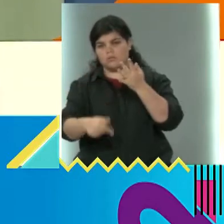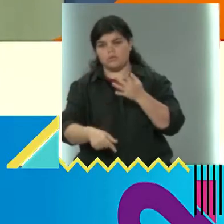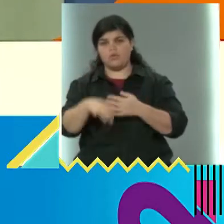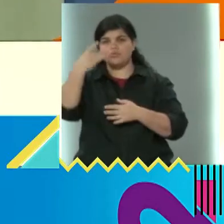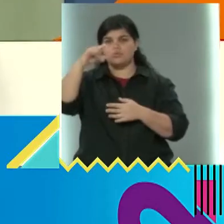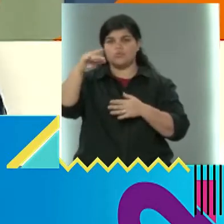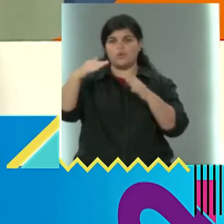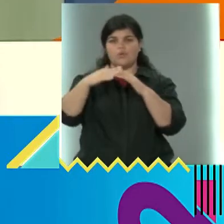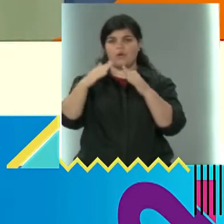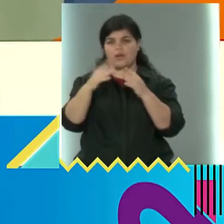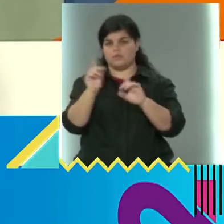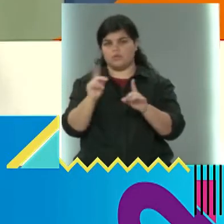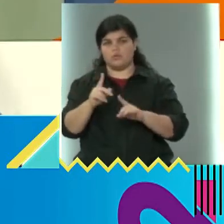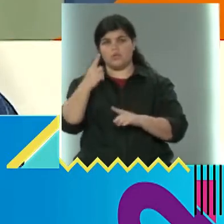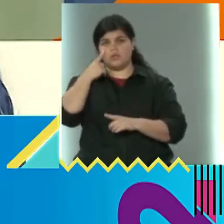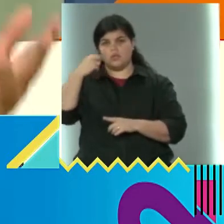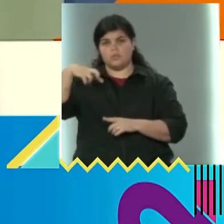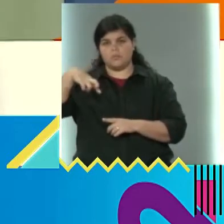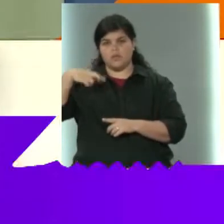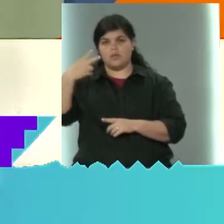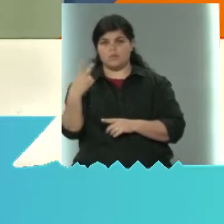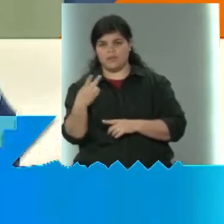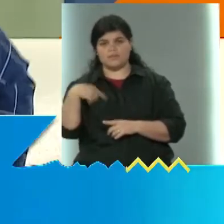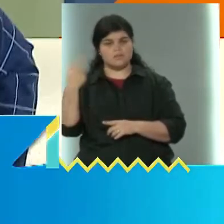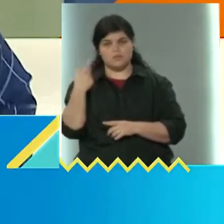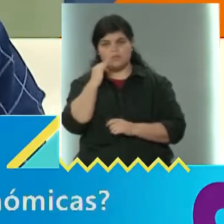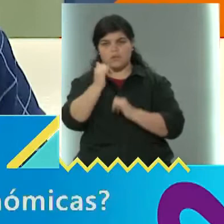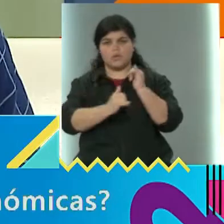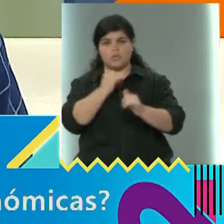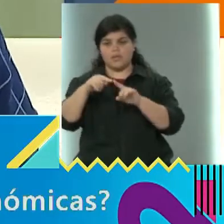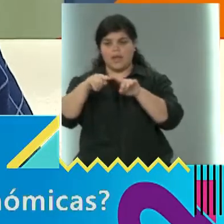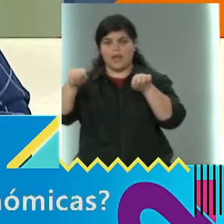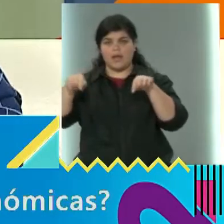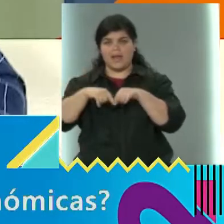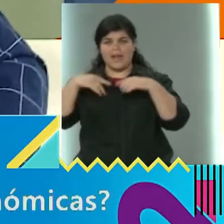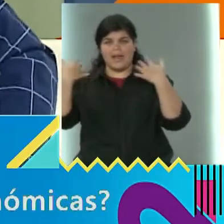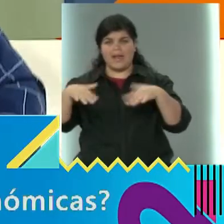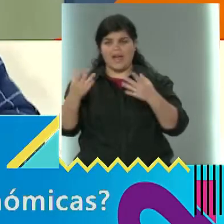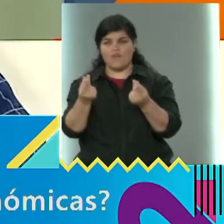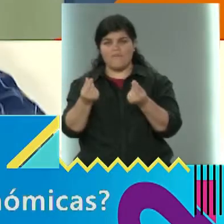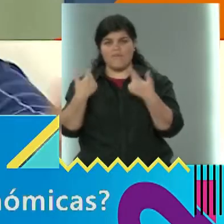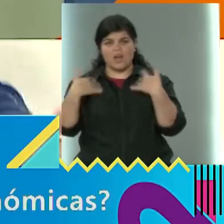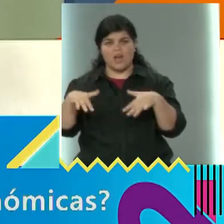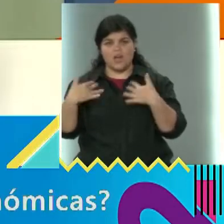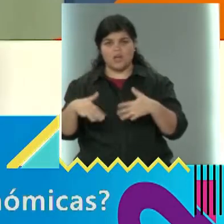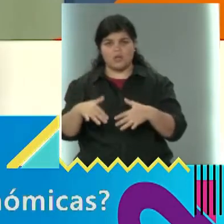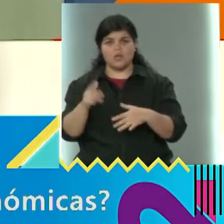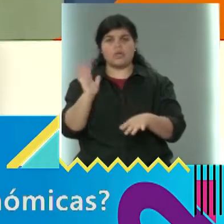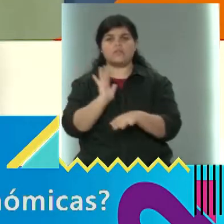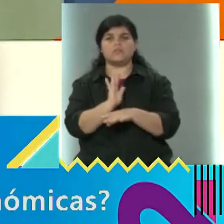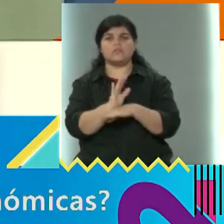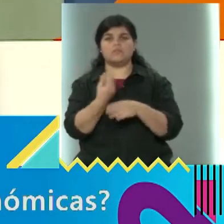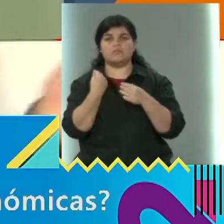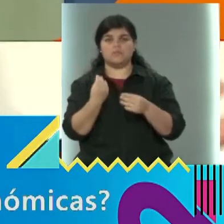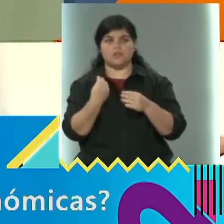cuando estamos hablando de la vivienda del IPB, que uno siempre dice que es cara la casa, el metro cuadrado del IPB, incluye, en una obra se incluye